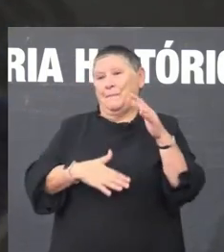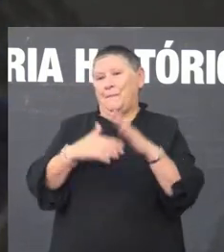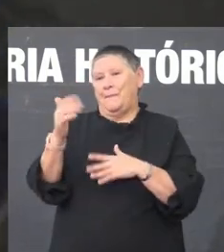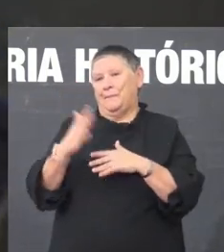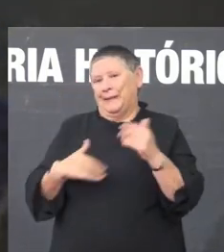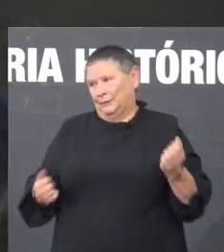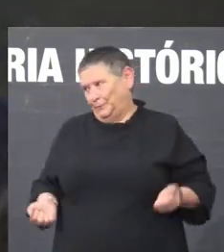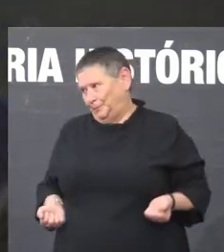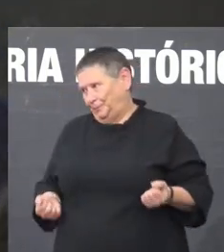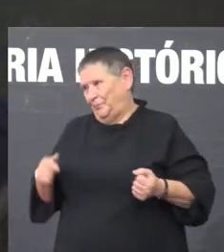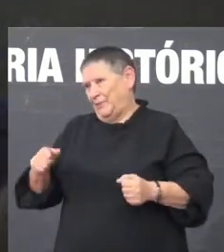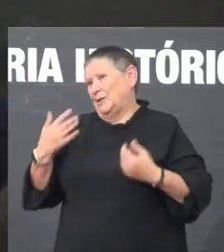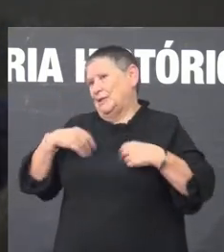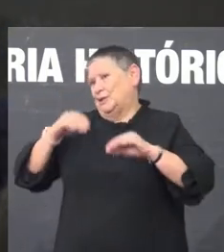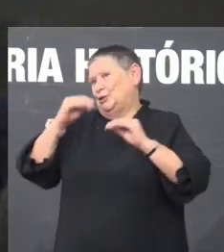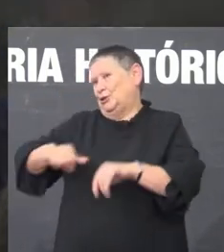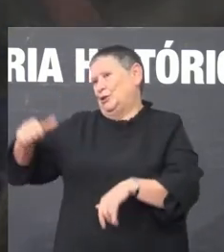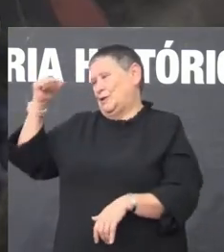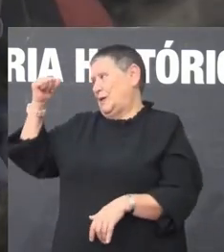viene de lejos.